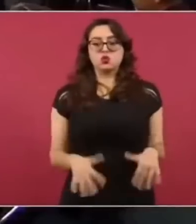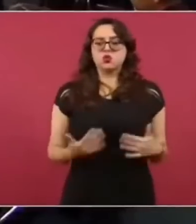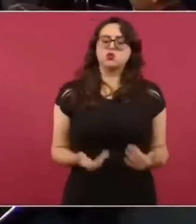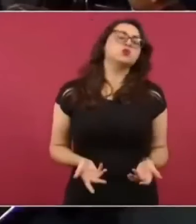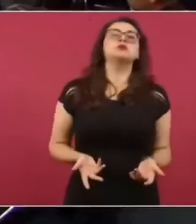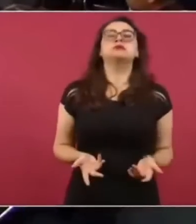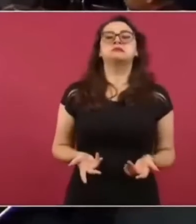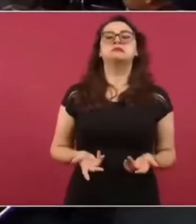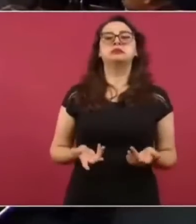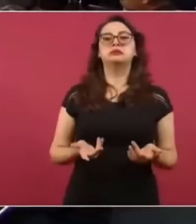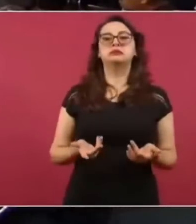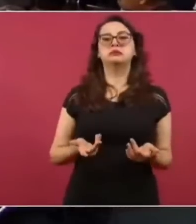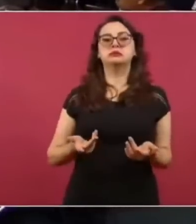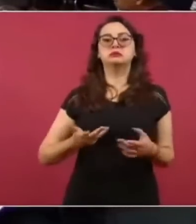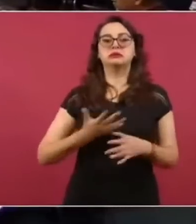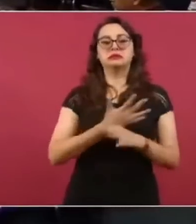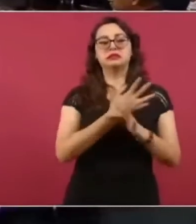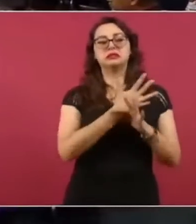existe.